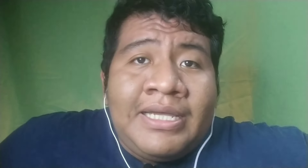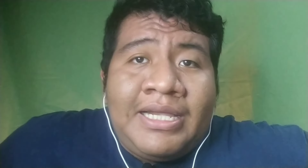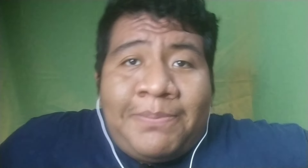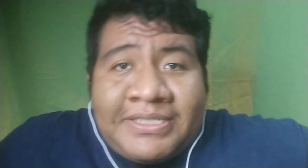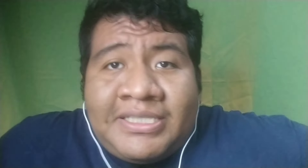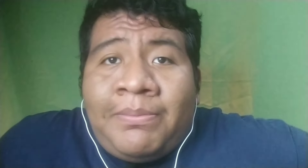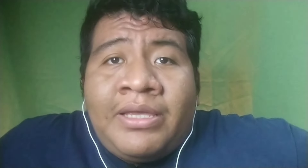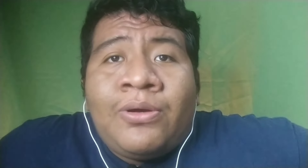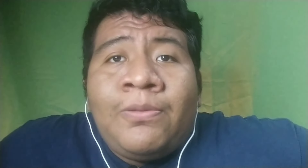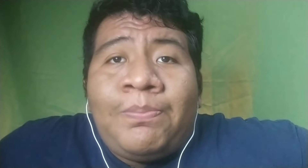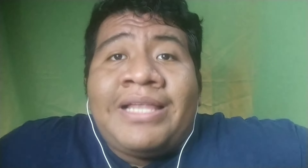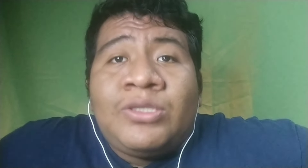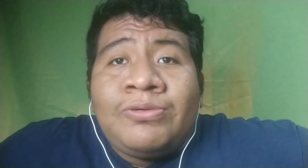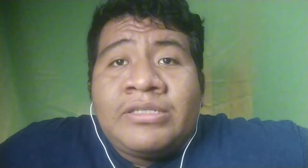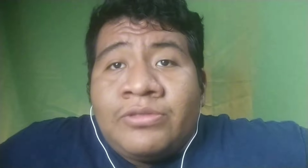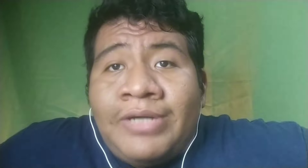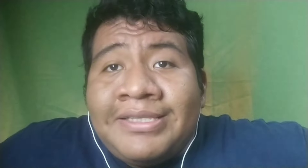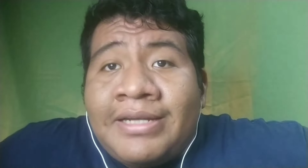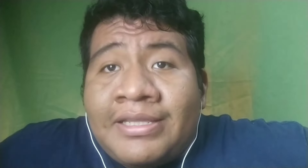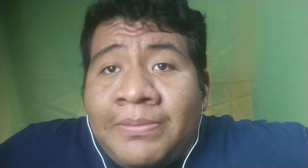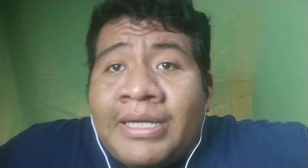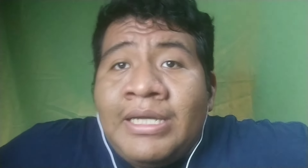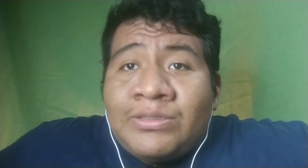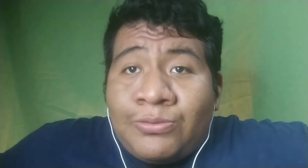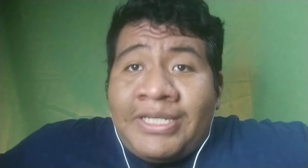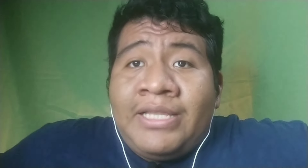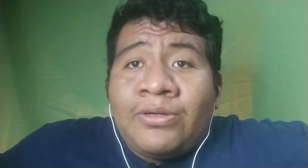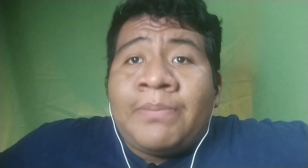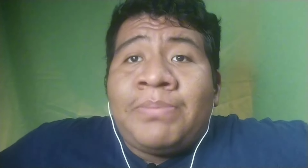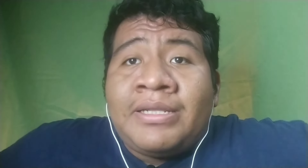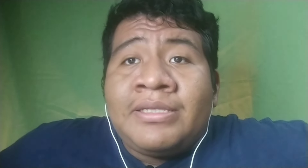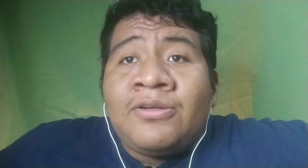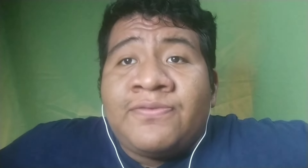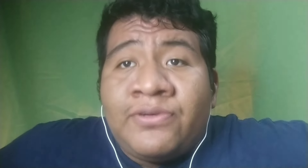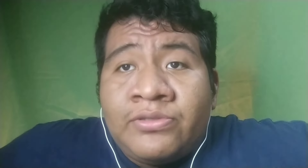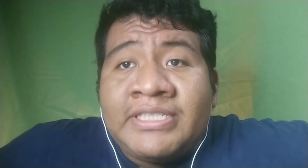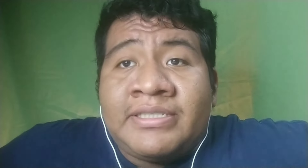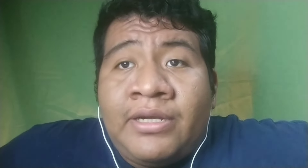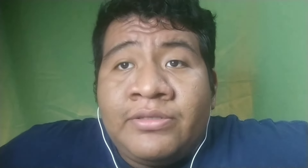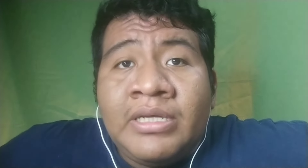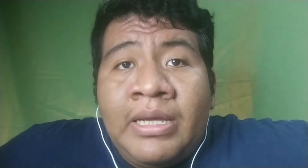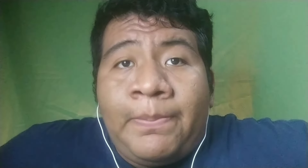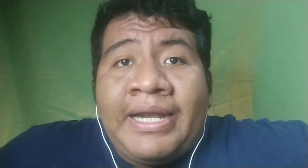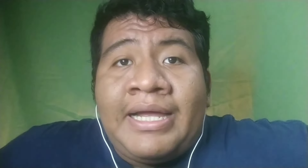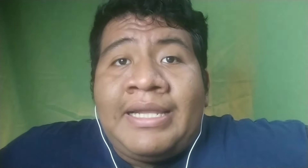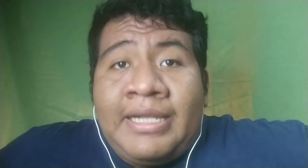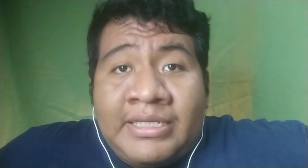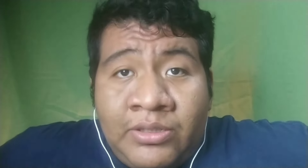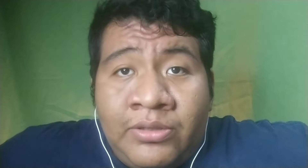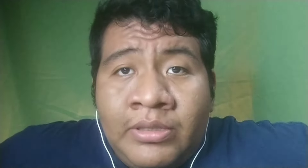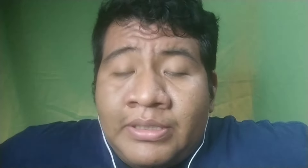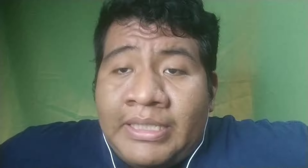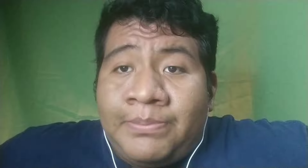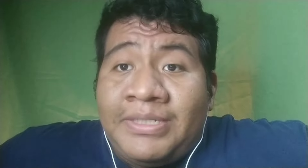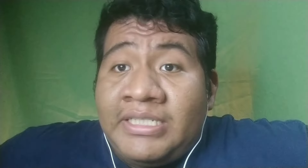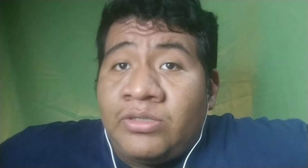interesante. El presidente de México planteó una solución alternativa, sugiriendo que parte de los fondos necesarios para la